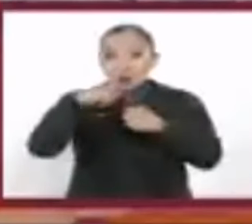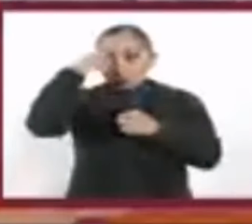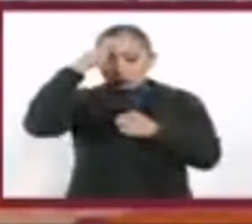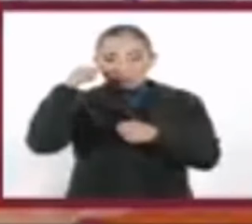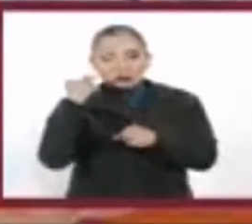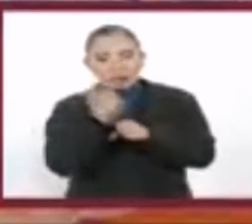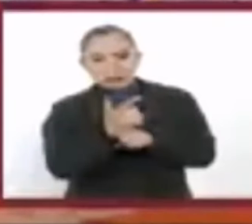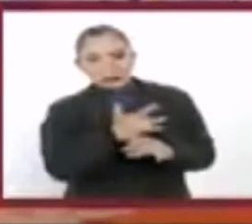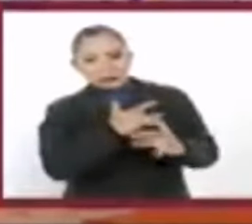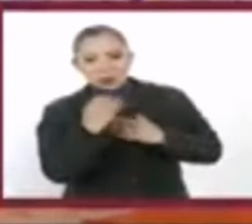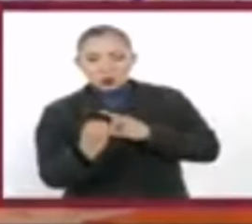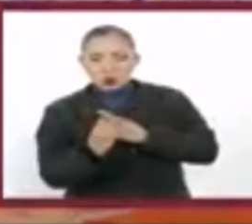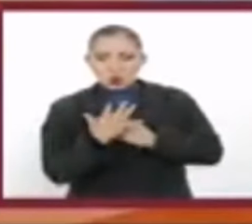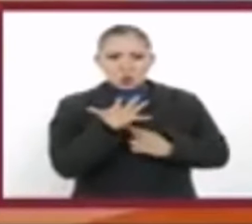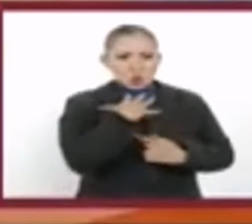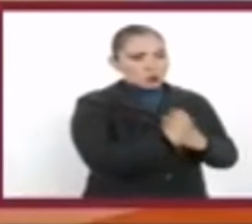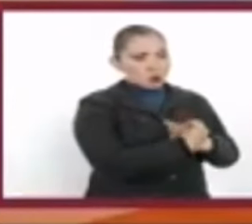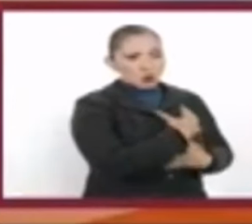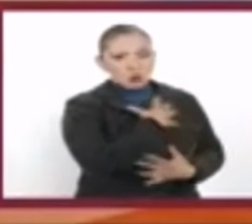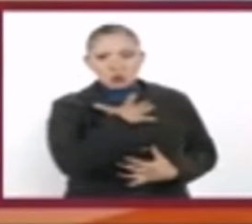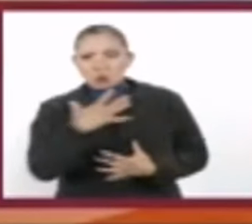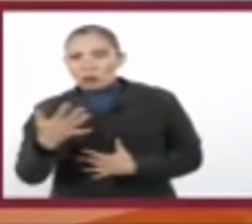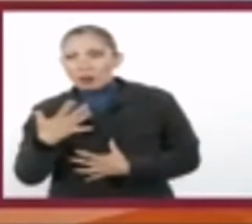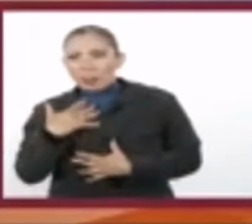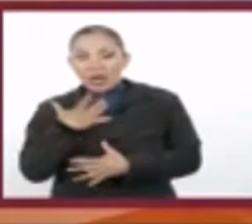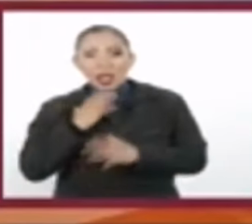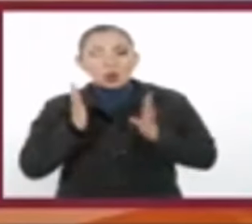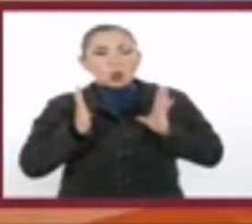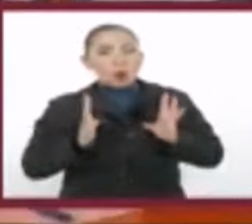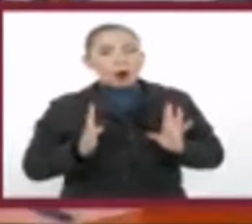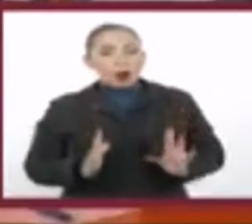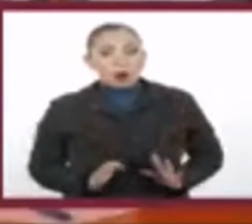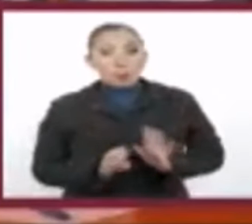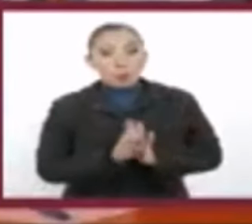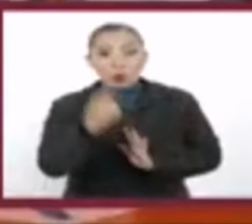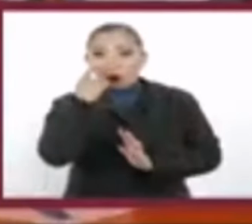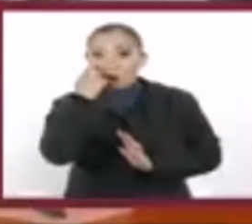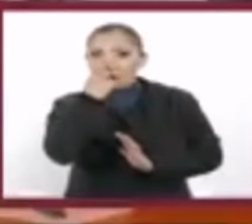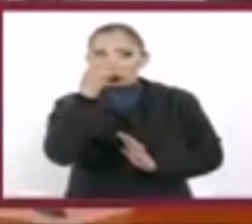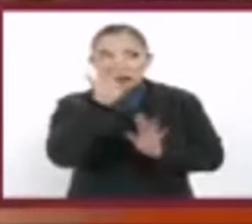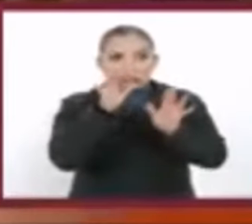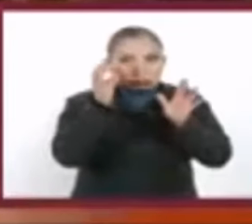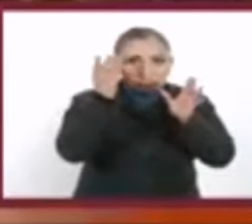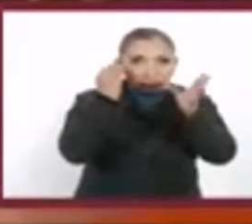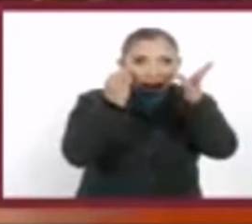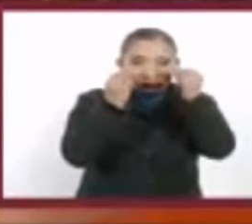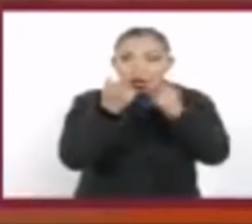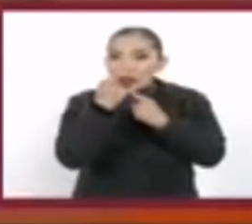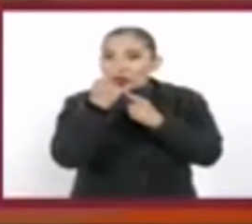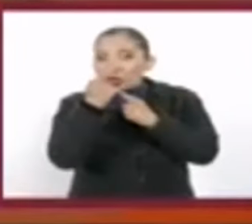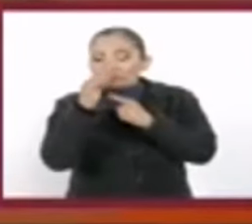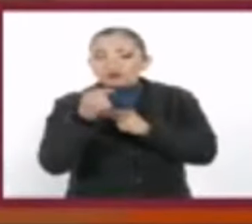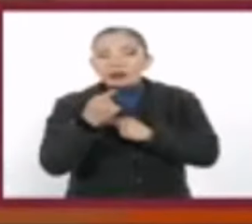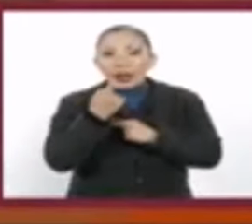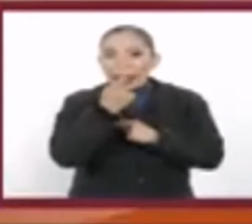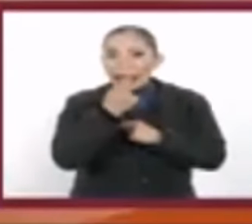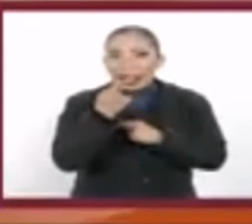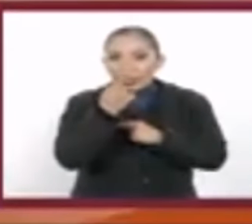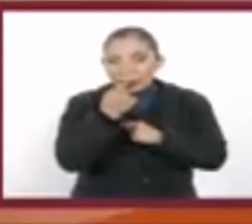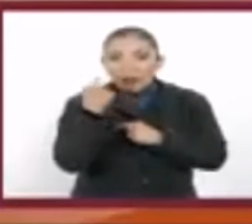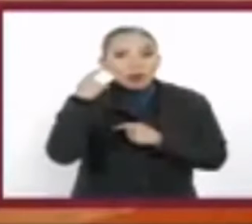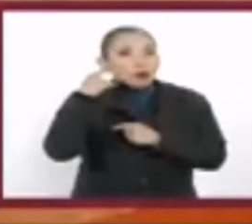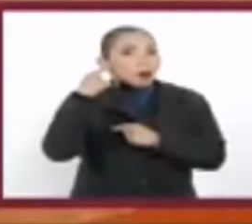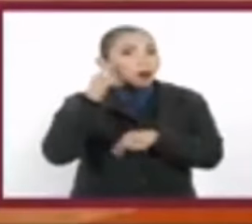también percibe estímulos externos a través de los receptores del cuerpo, como los ojos, la nariz, la lengua,